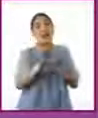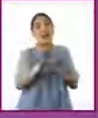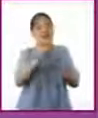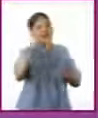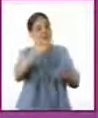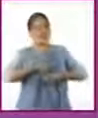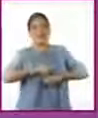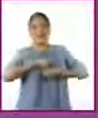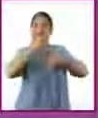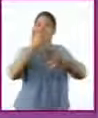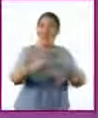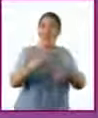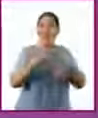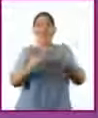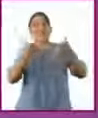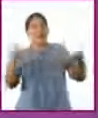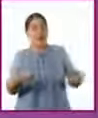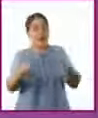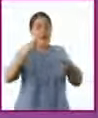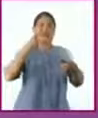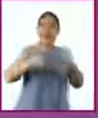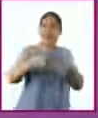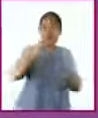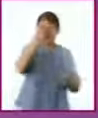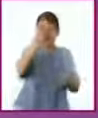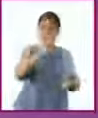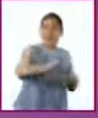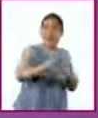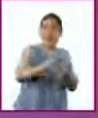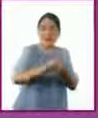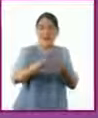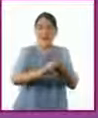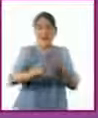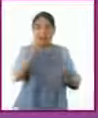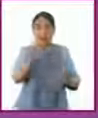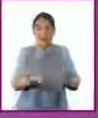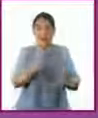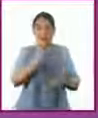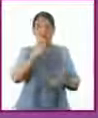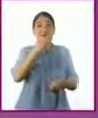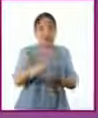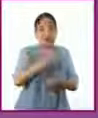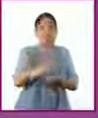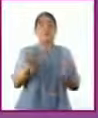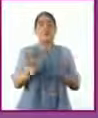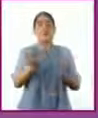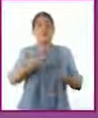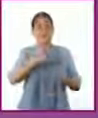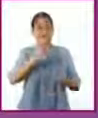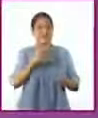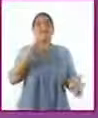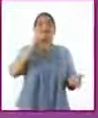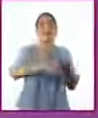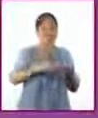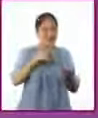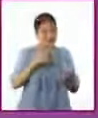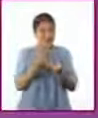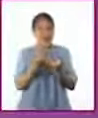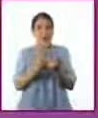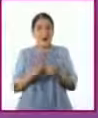su historia y quienes lo escribieron no imaginan que, en ese instante, somos partícipes de sus